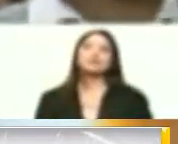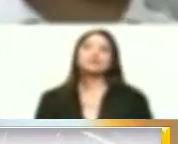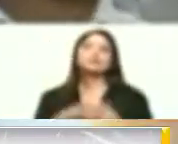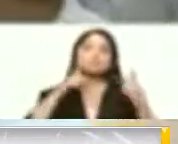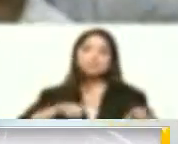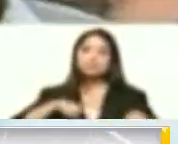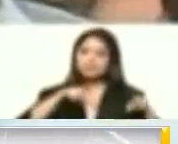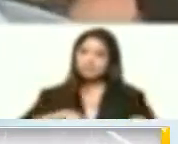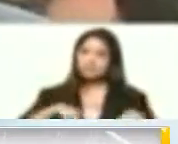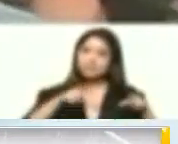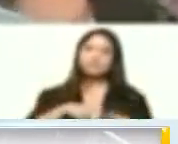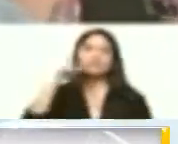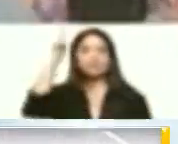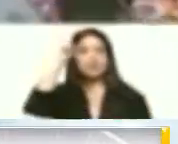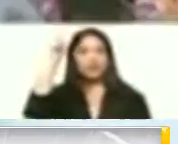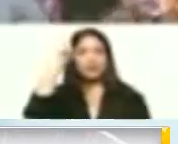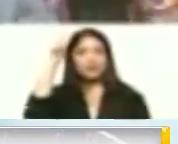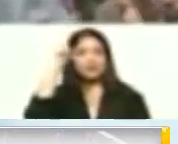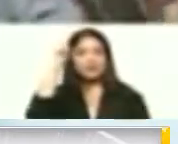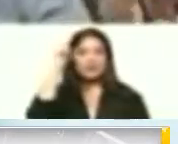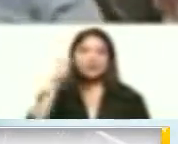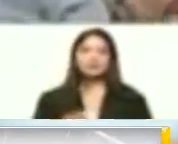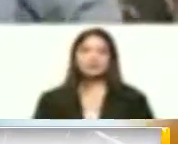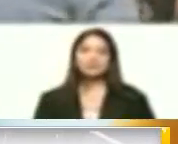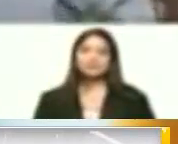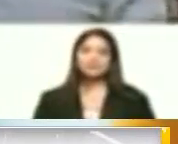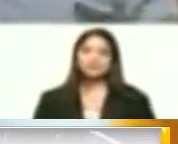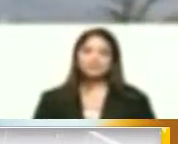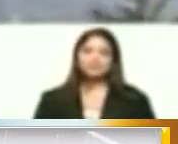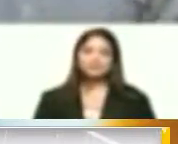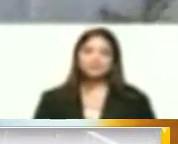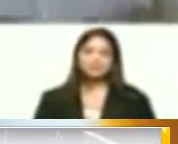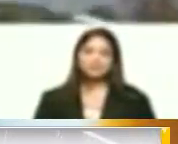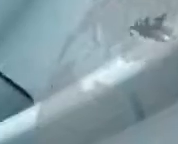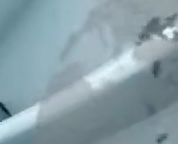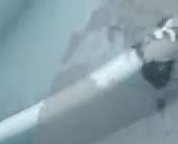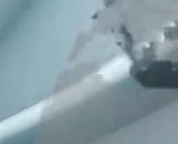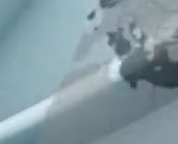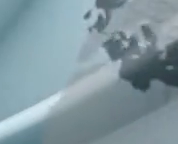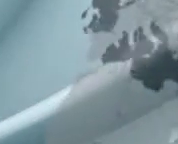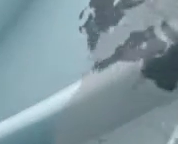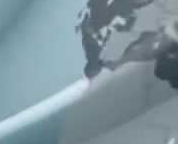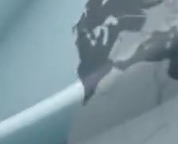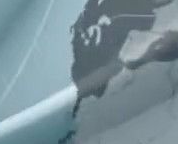400 mil millones de bolívares y avanzar en la lucha por una nueva economía.